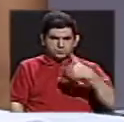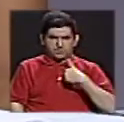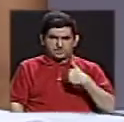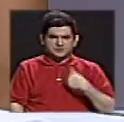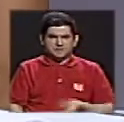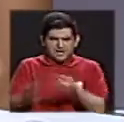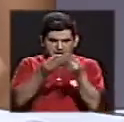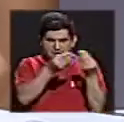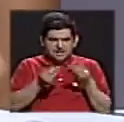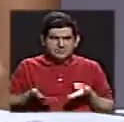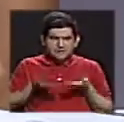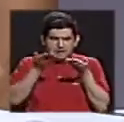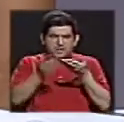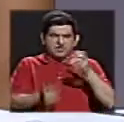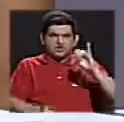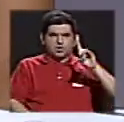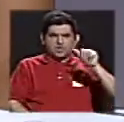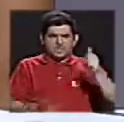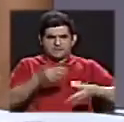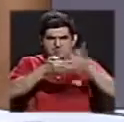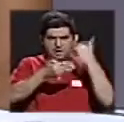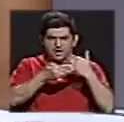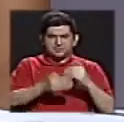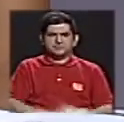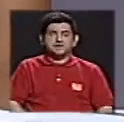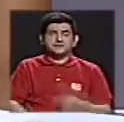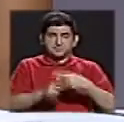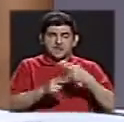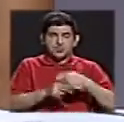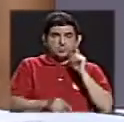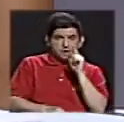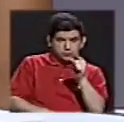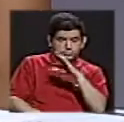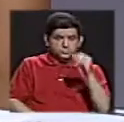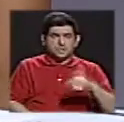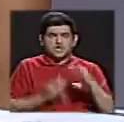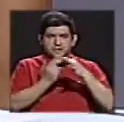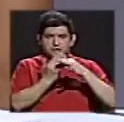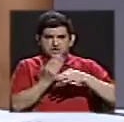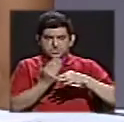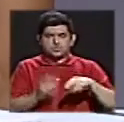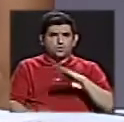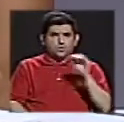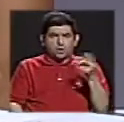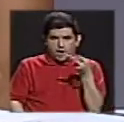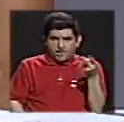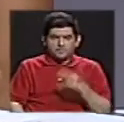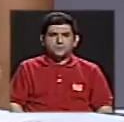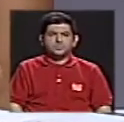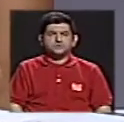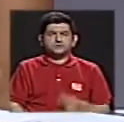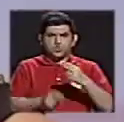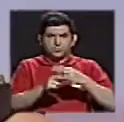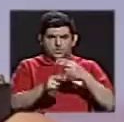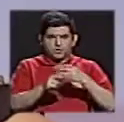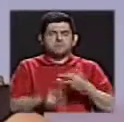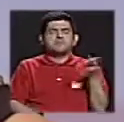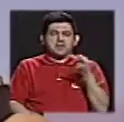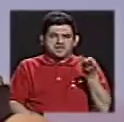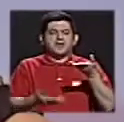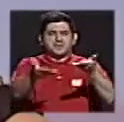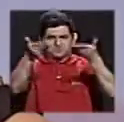les otorgó el IDA en su momento. ¿La parcela estaba a nombre suyo y de su marido o solo a nombre de él? No, la parcela fue a nombre de los